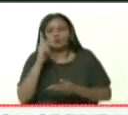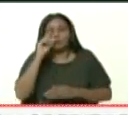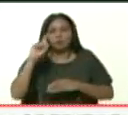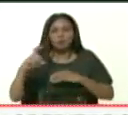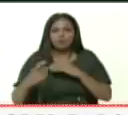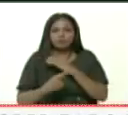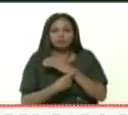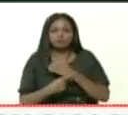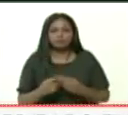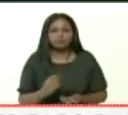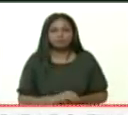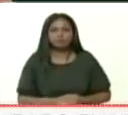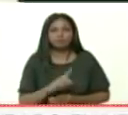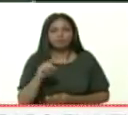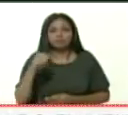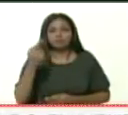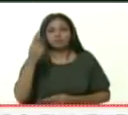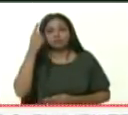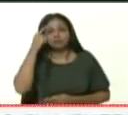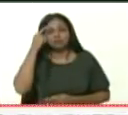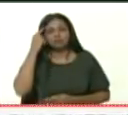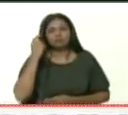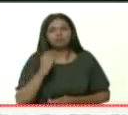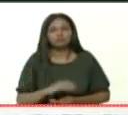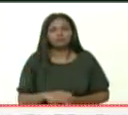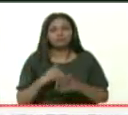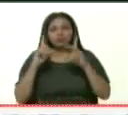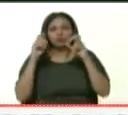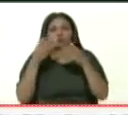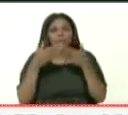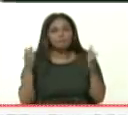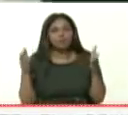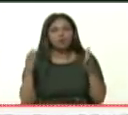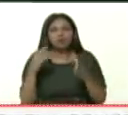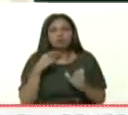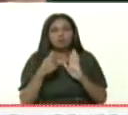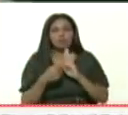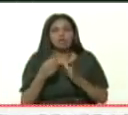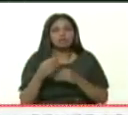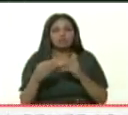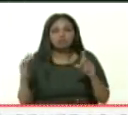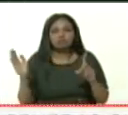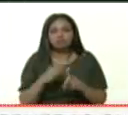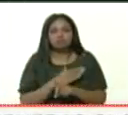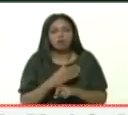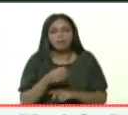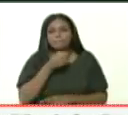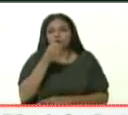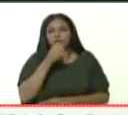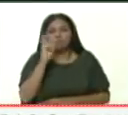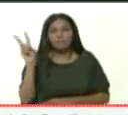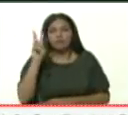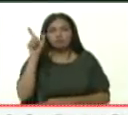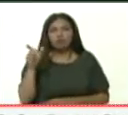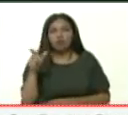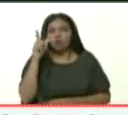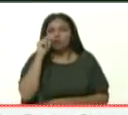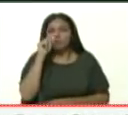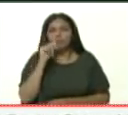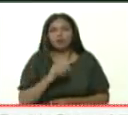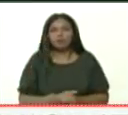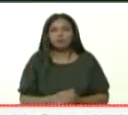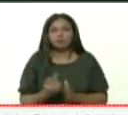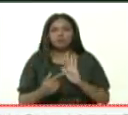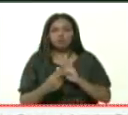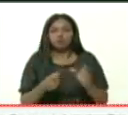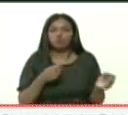Guaidó y al día siguiente de que salen esas fotografías publicadas para tratar de desvirtuarlo, un periodista venezolano, Sergio Novelli, publica